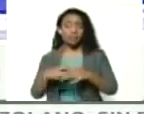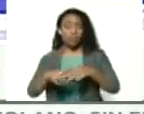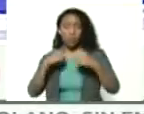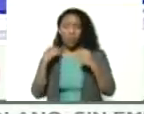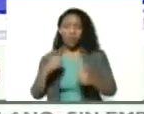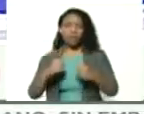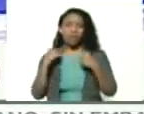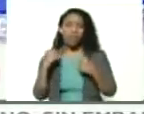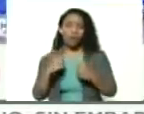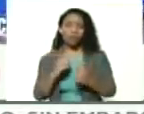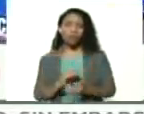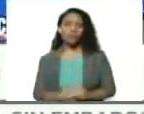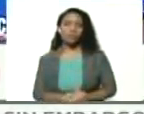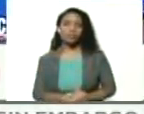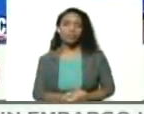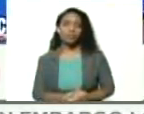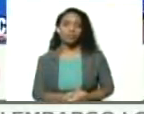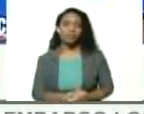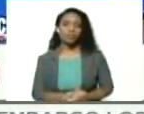Alvarado,